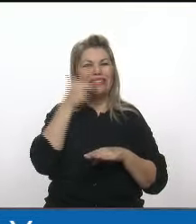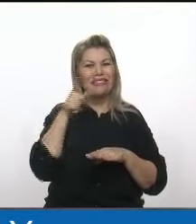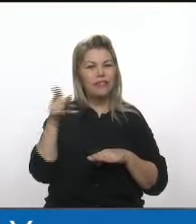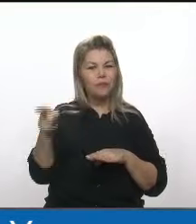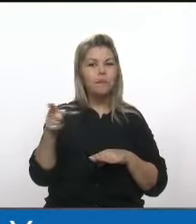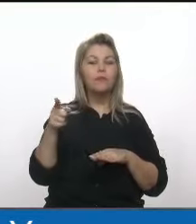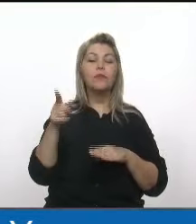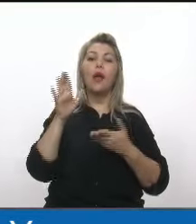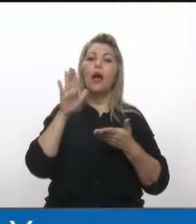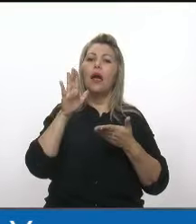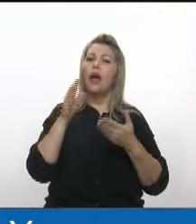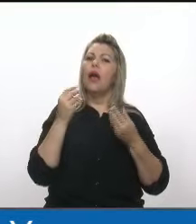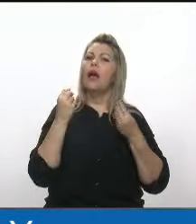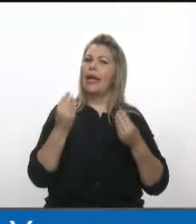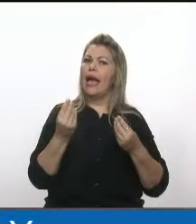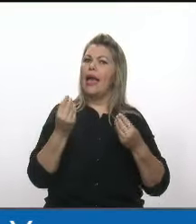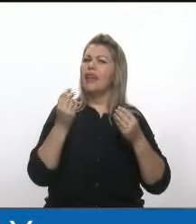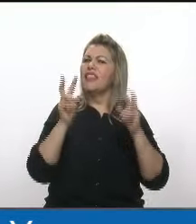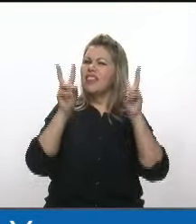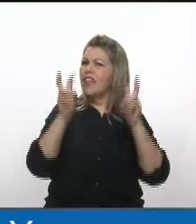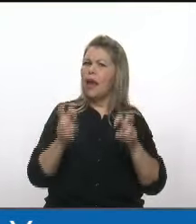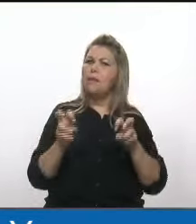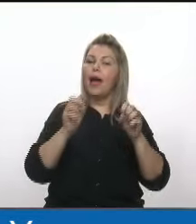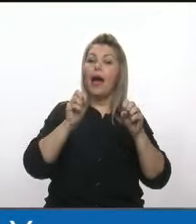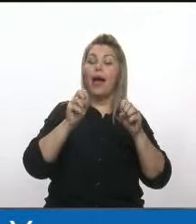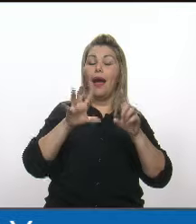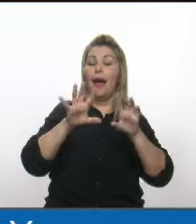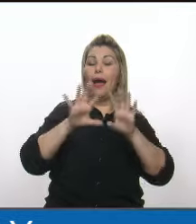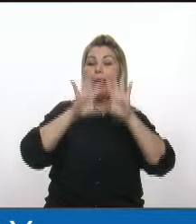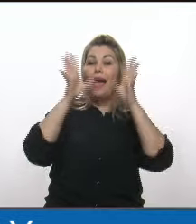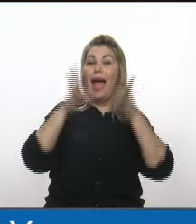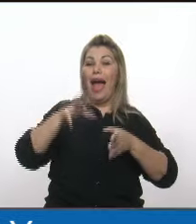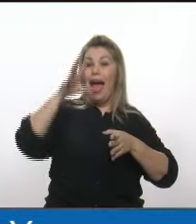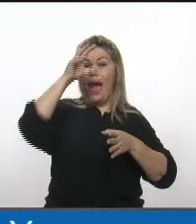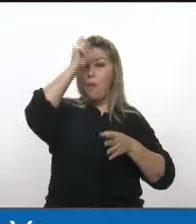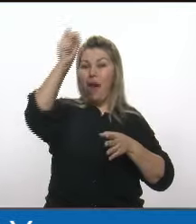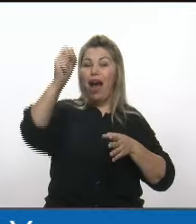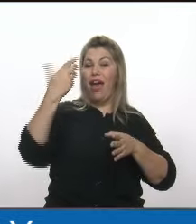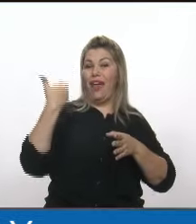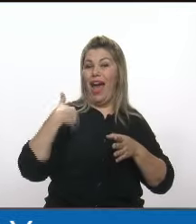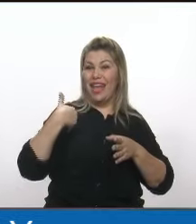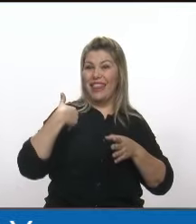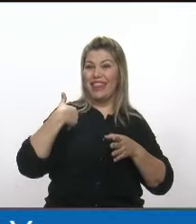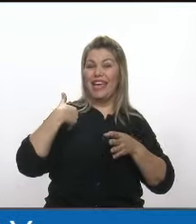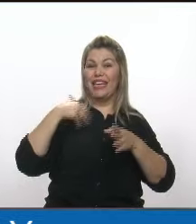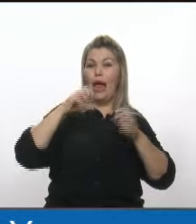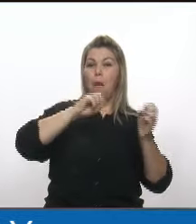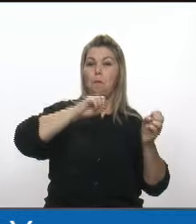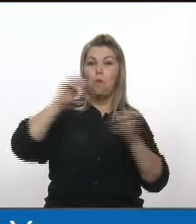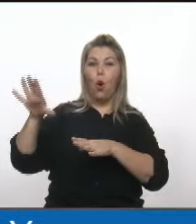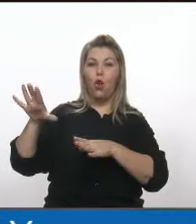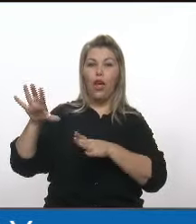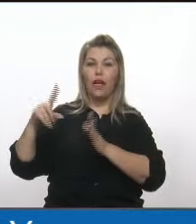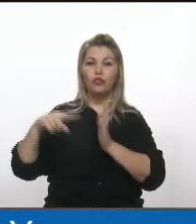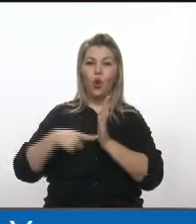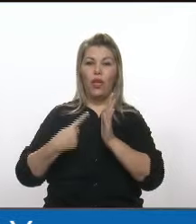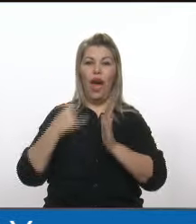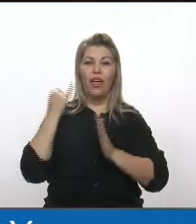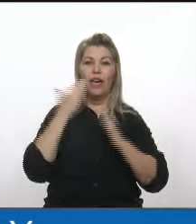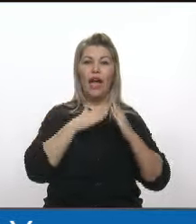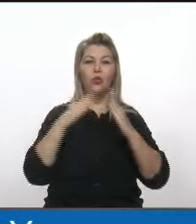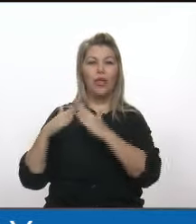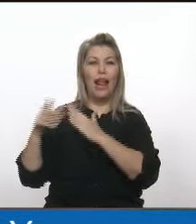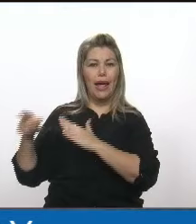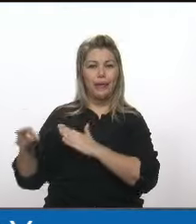relacionadas con la mudanza de la Embajada Argentina a Jerusalén esto entraña un riesgo múltiples dimensiones y es